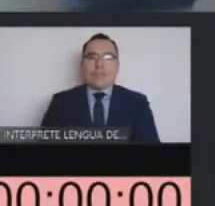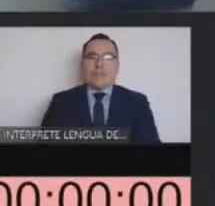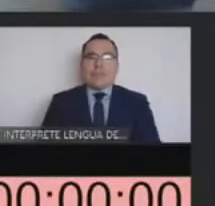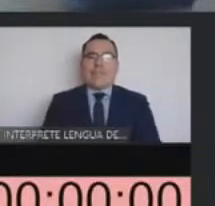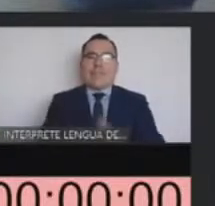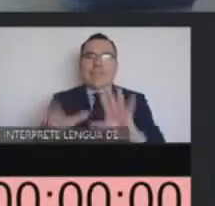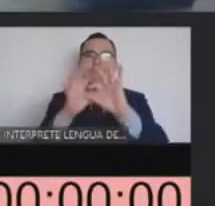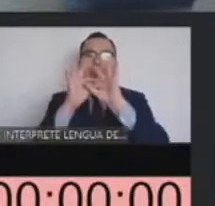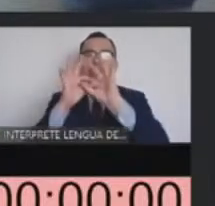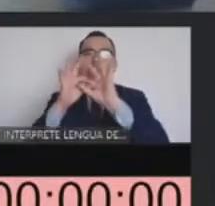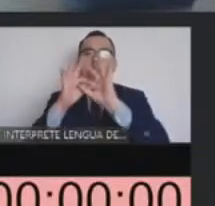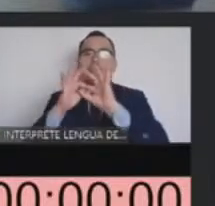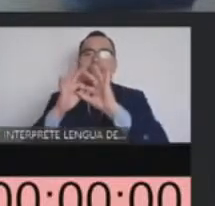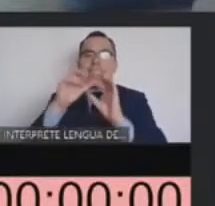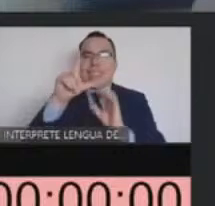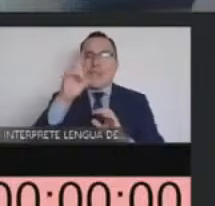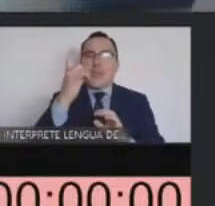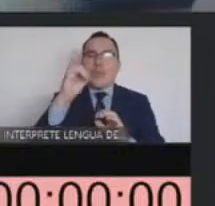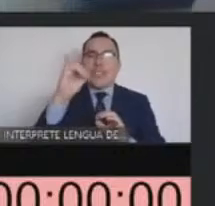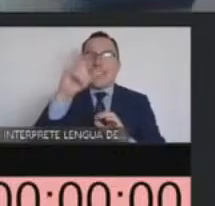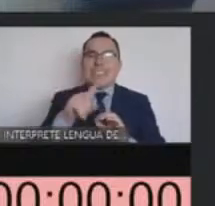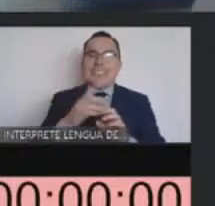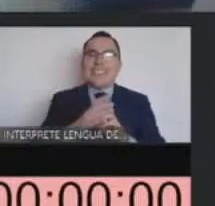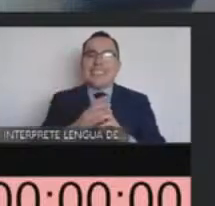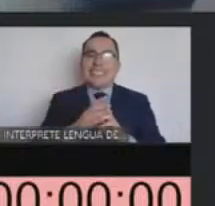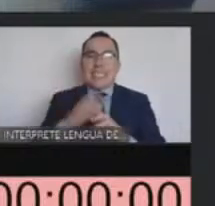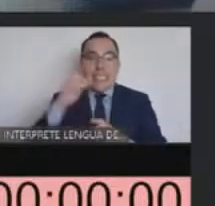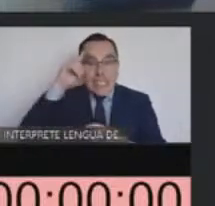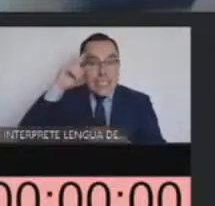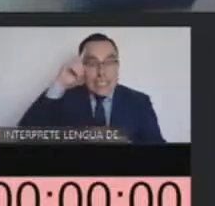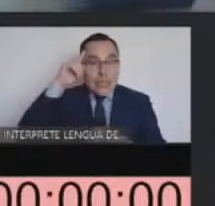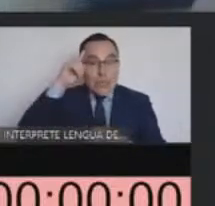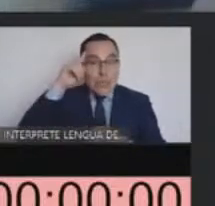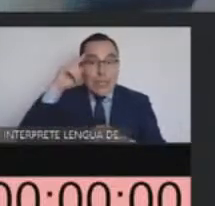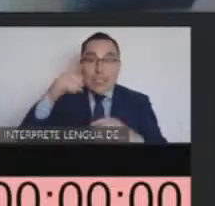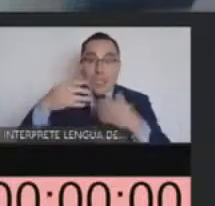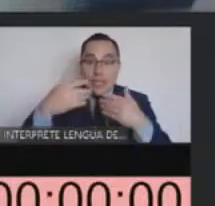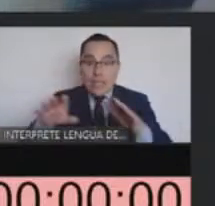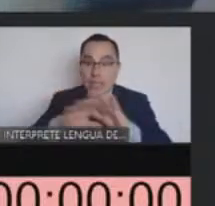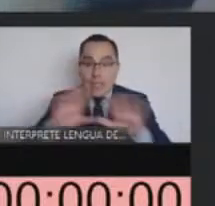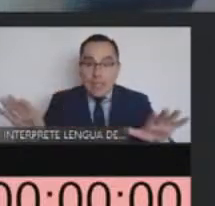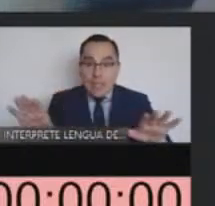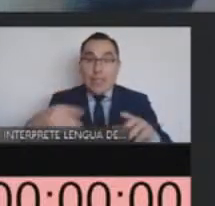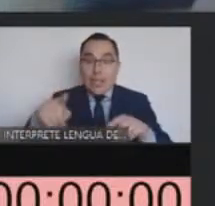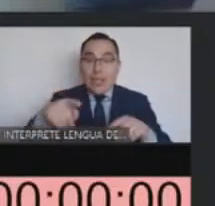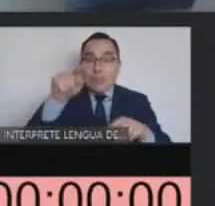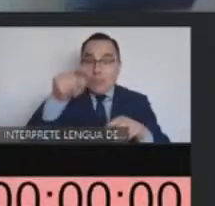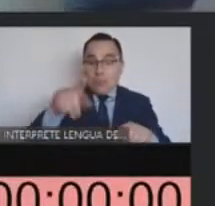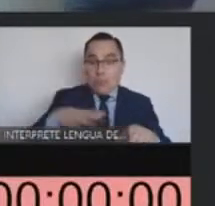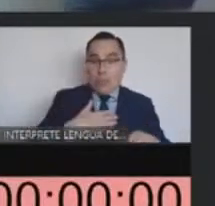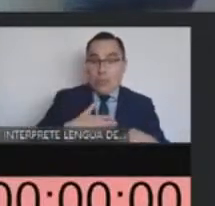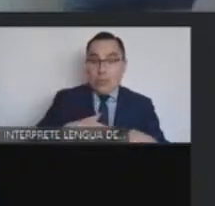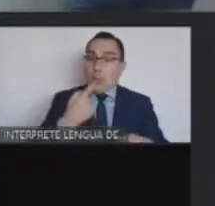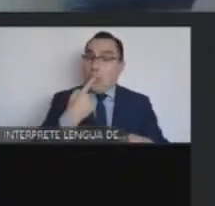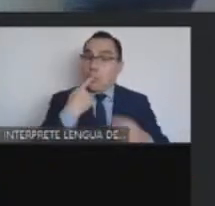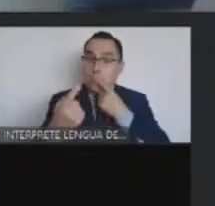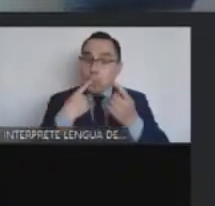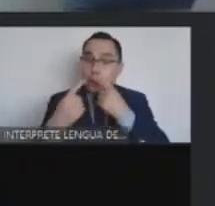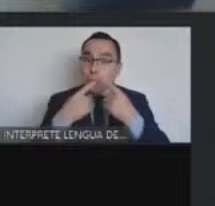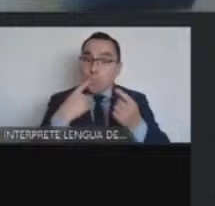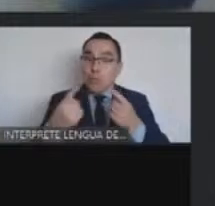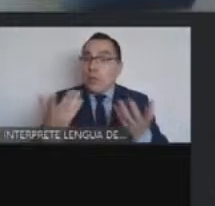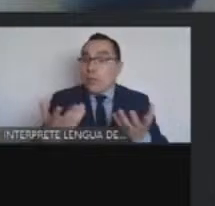Muchas gracias, Luis. Les recuerdo que al final podemos hacer a nuestros expositores preguntas por la vía